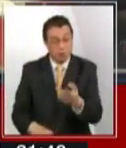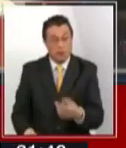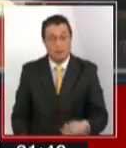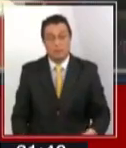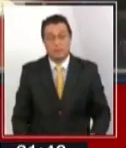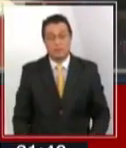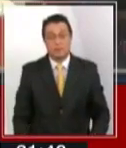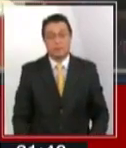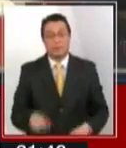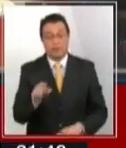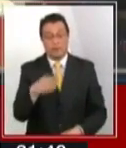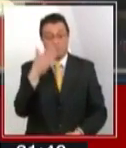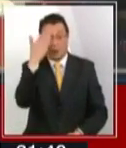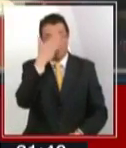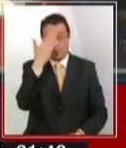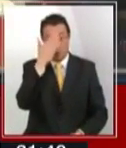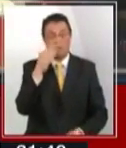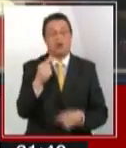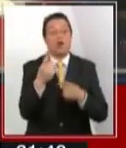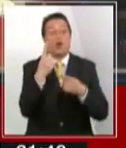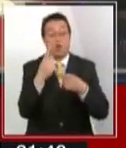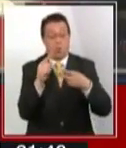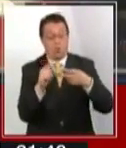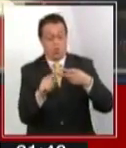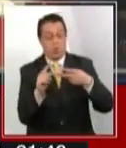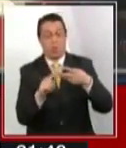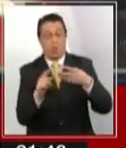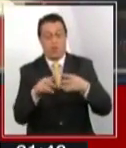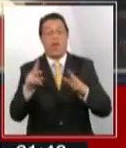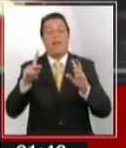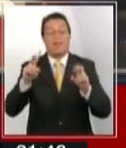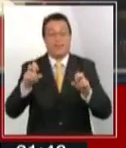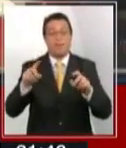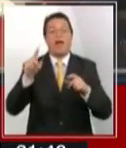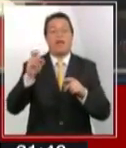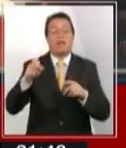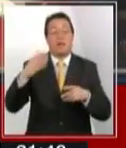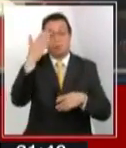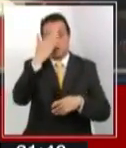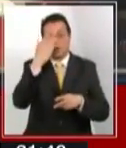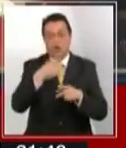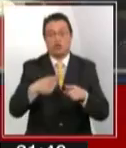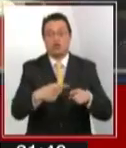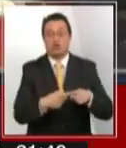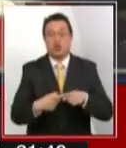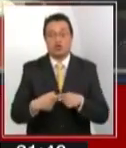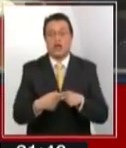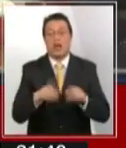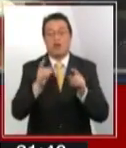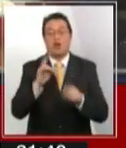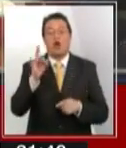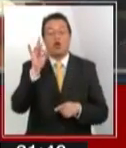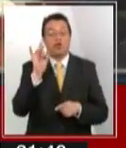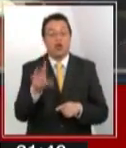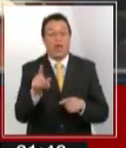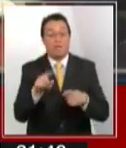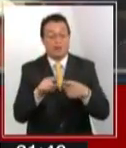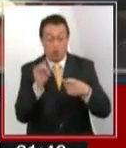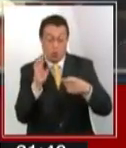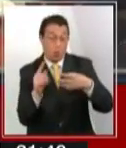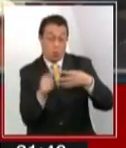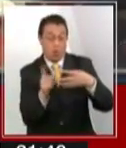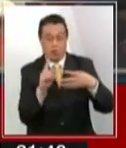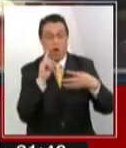La preocupación mediática es una de las dimensiones de la preocupación social, no es la única, y no establezco ninguna relación causa-efecto ni esta como la